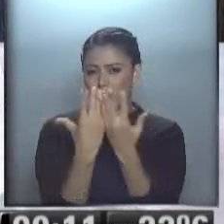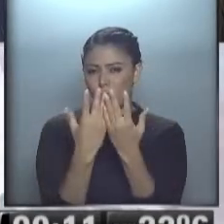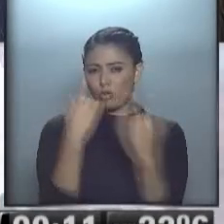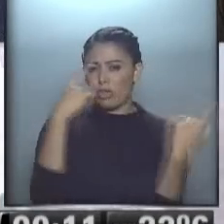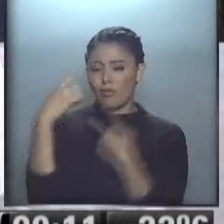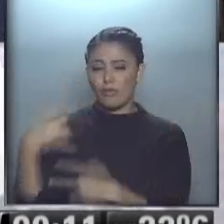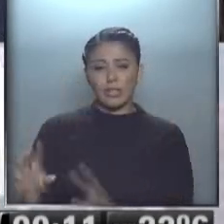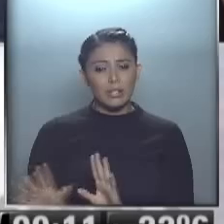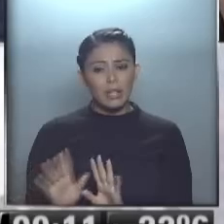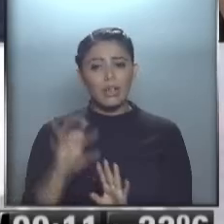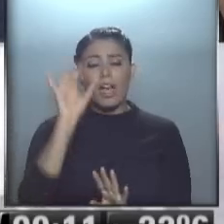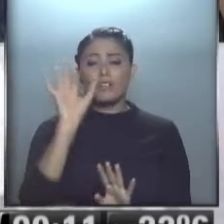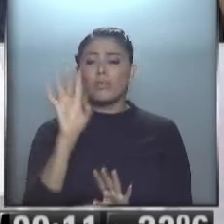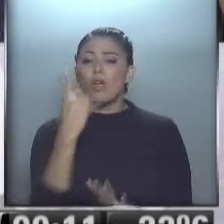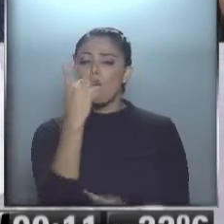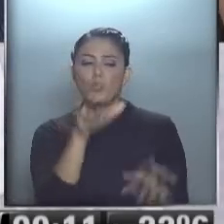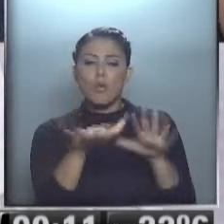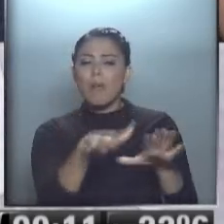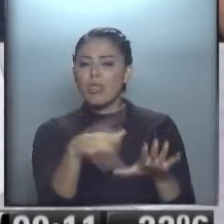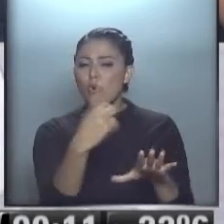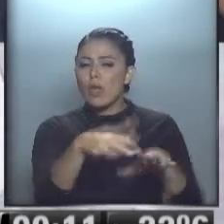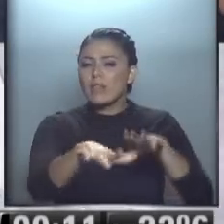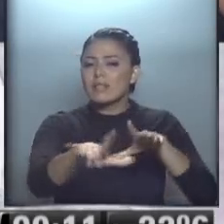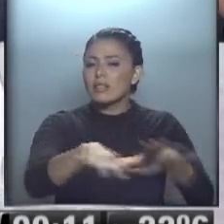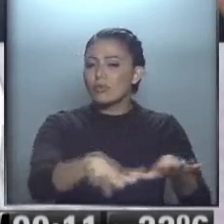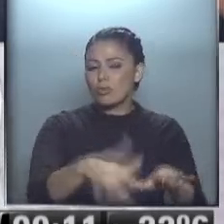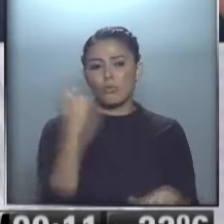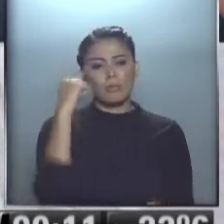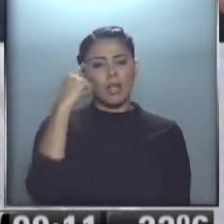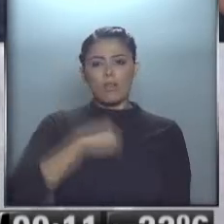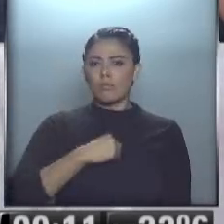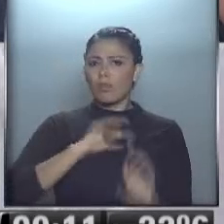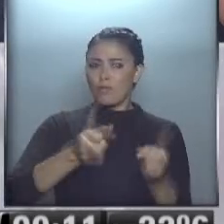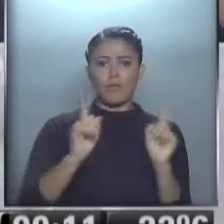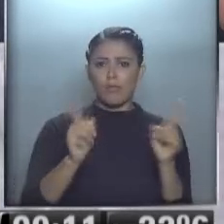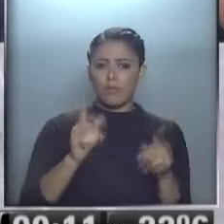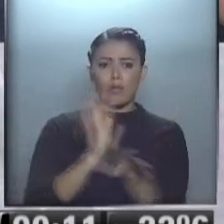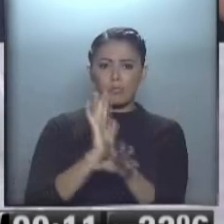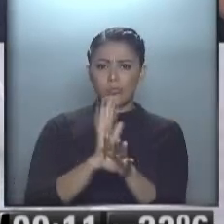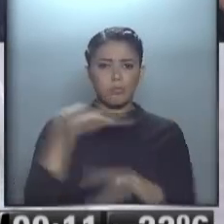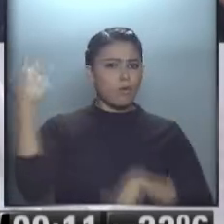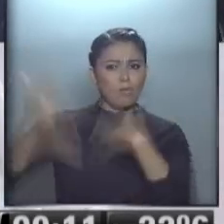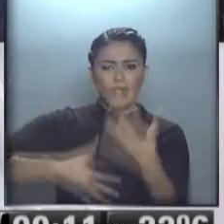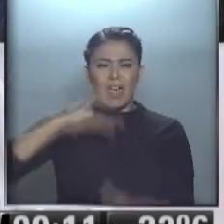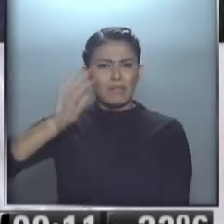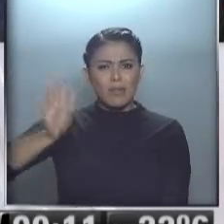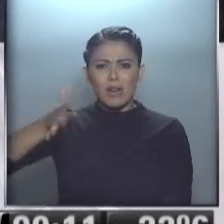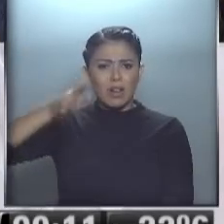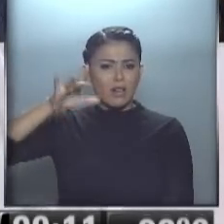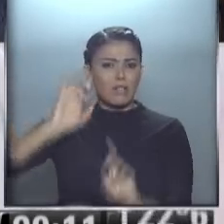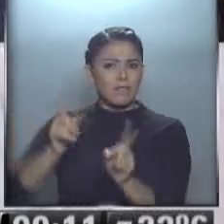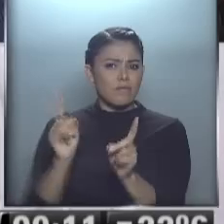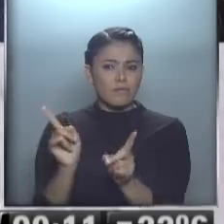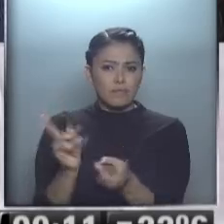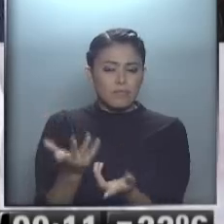muestran solamente un momento una escena eh y da la sensación de que todo el tiempo hay como una una situación de crisis y de